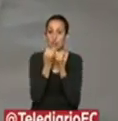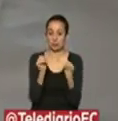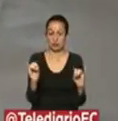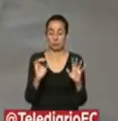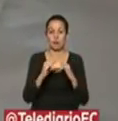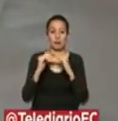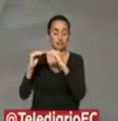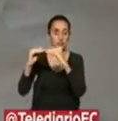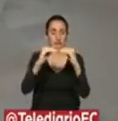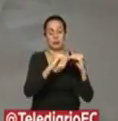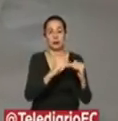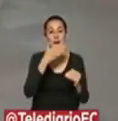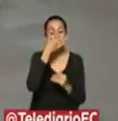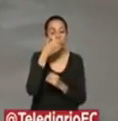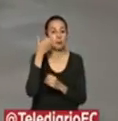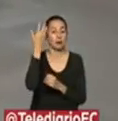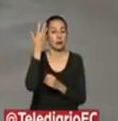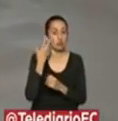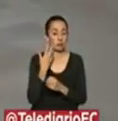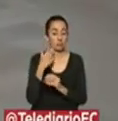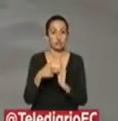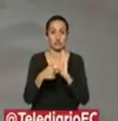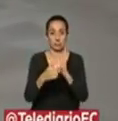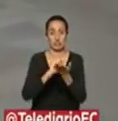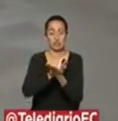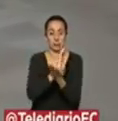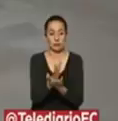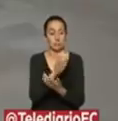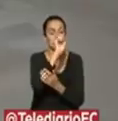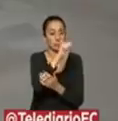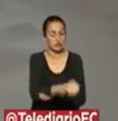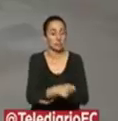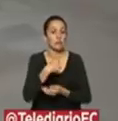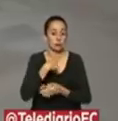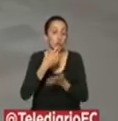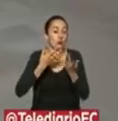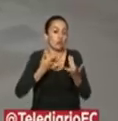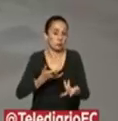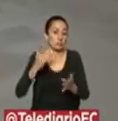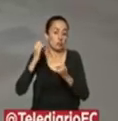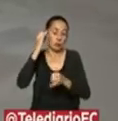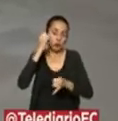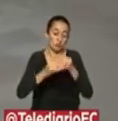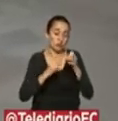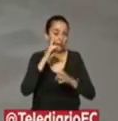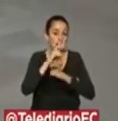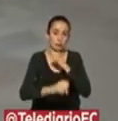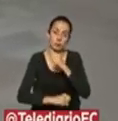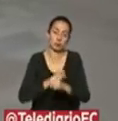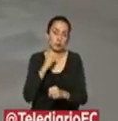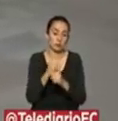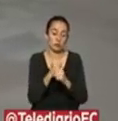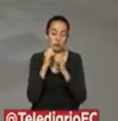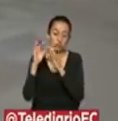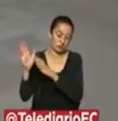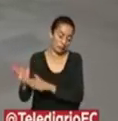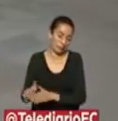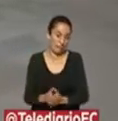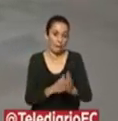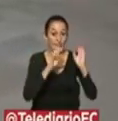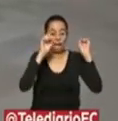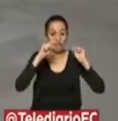supuesto, mejores días para la Asamblea. La respuesta a su pregunta es sí. Y espero que en estos últimos 2 años de este periodo legislativo,